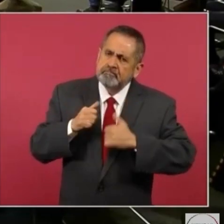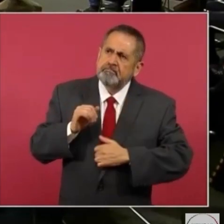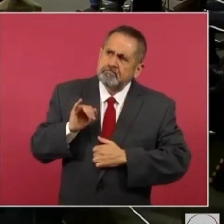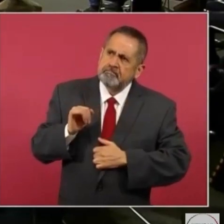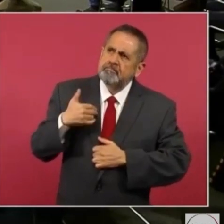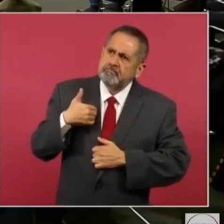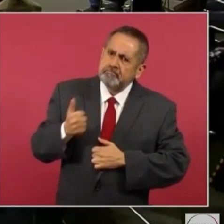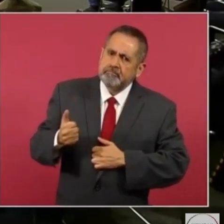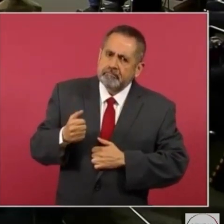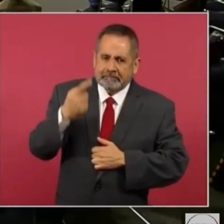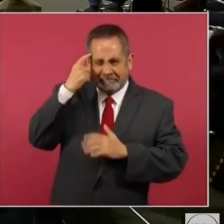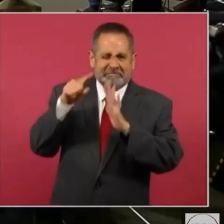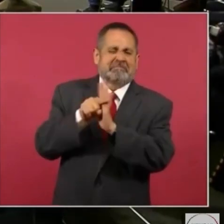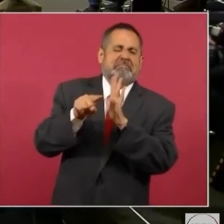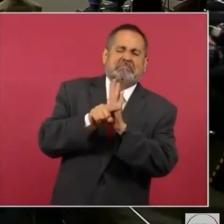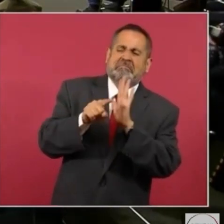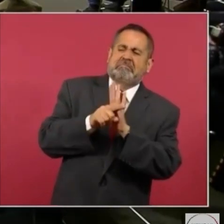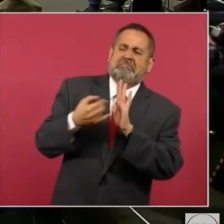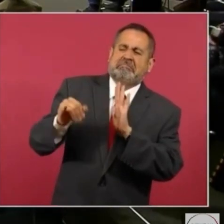no tiene prejuicios,